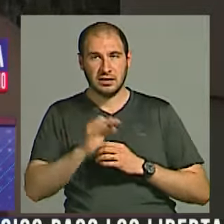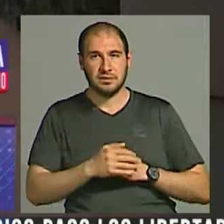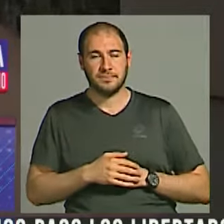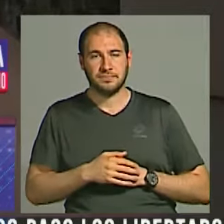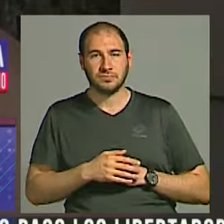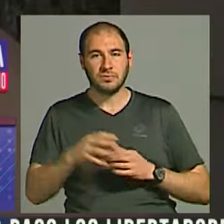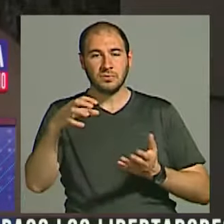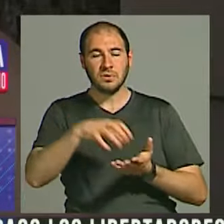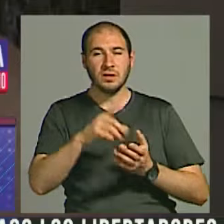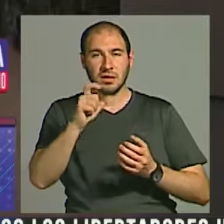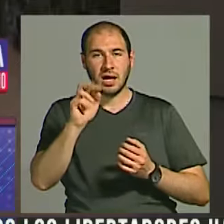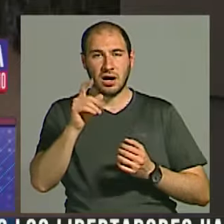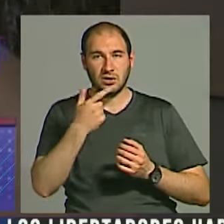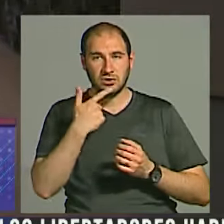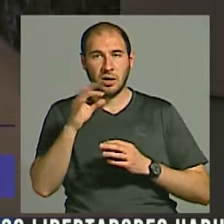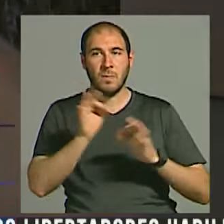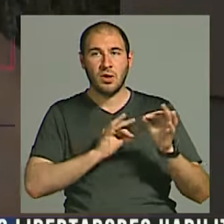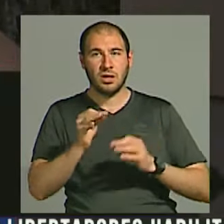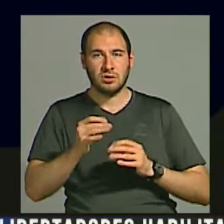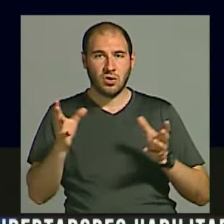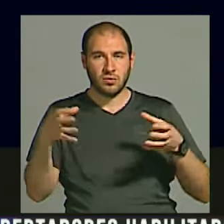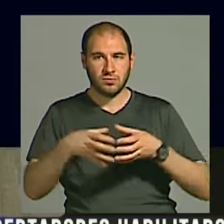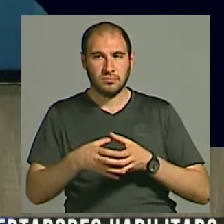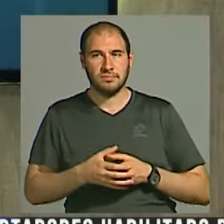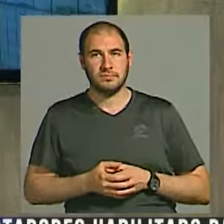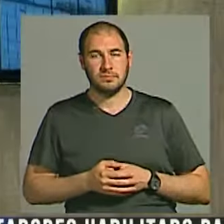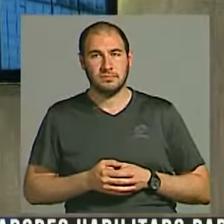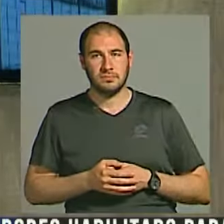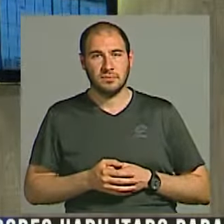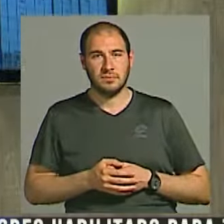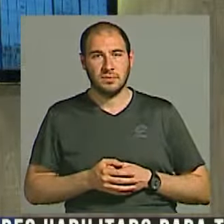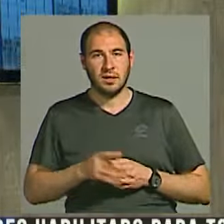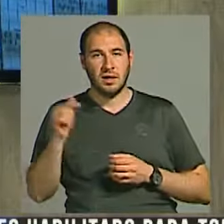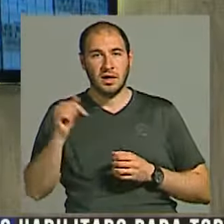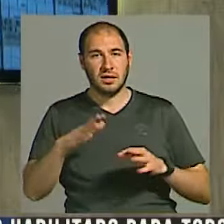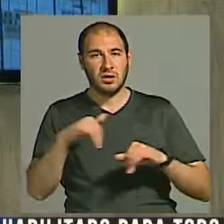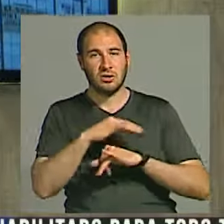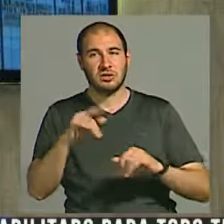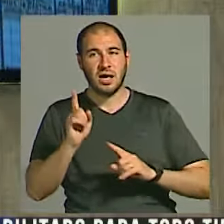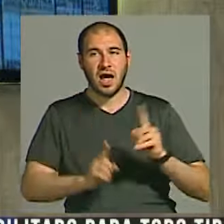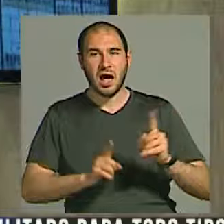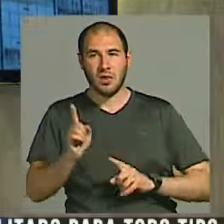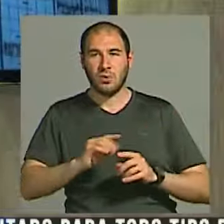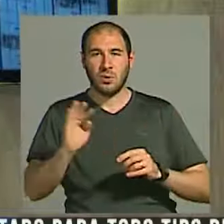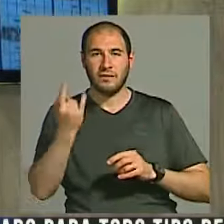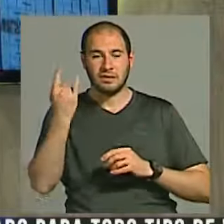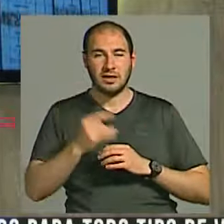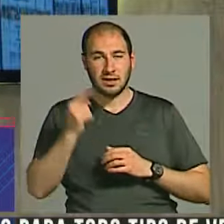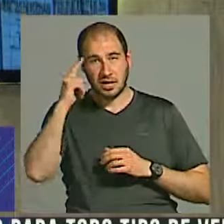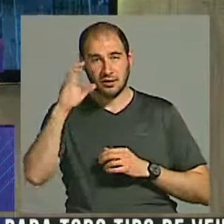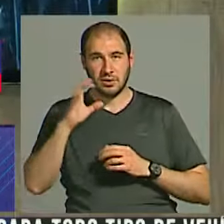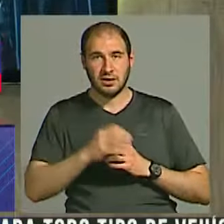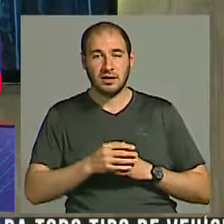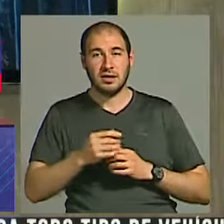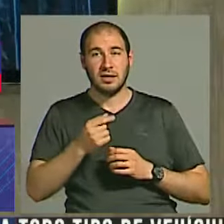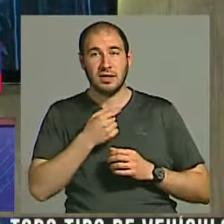Diseño, Sala Carlos Gómez, en el proyecto Confluencia. Estas fueron algunas de las noticias universitarias. Recuerden que si